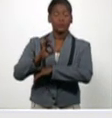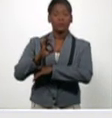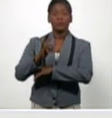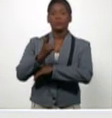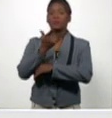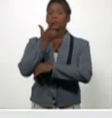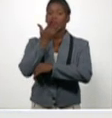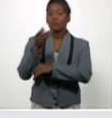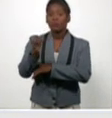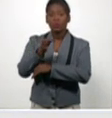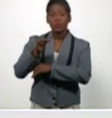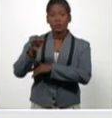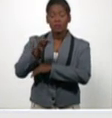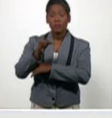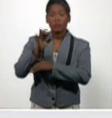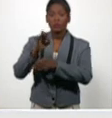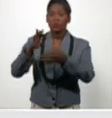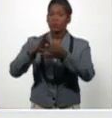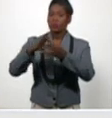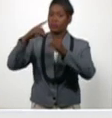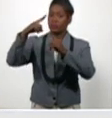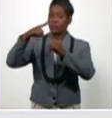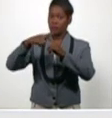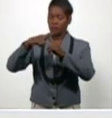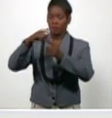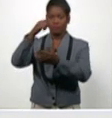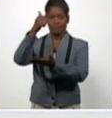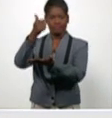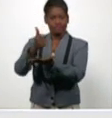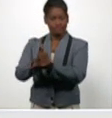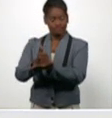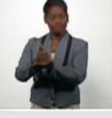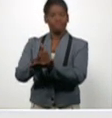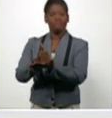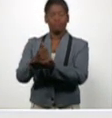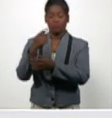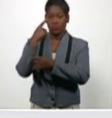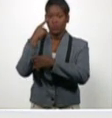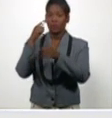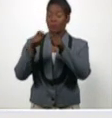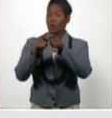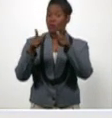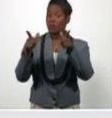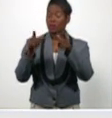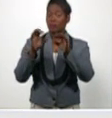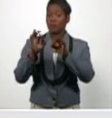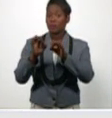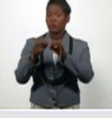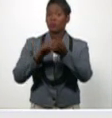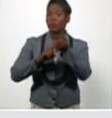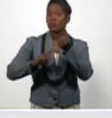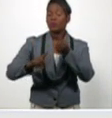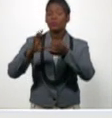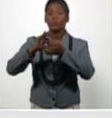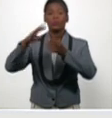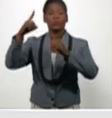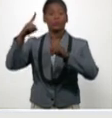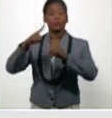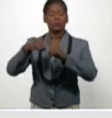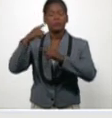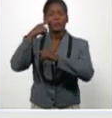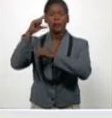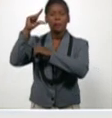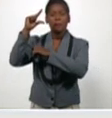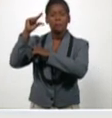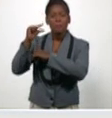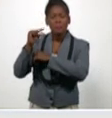municipios, el cabecera y los fronterizos, los mayores afectados, y una ligera disminución